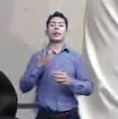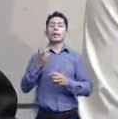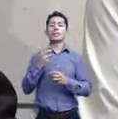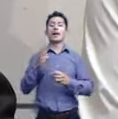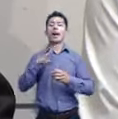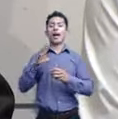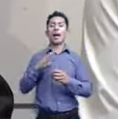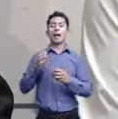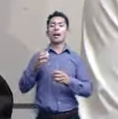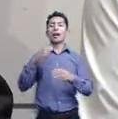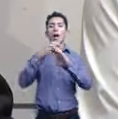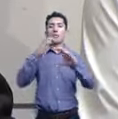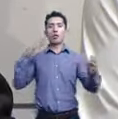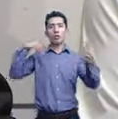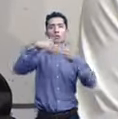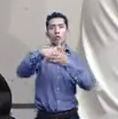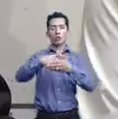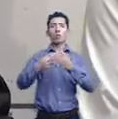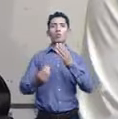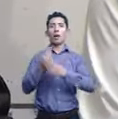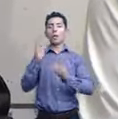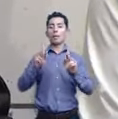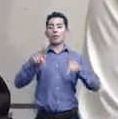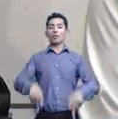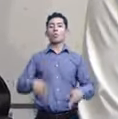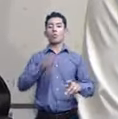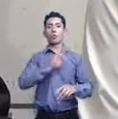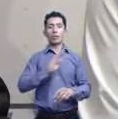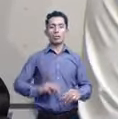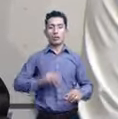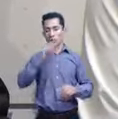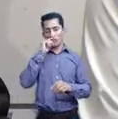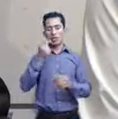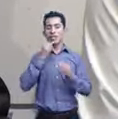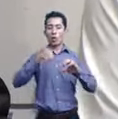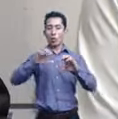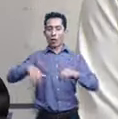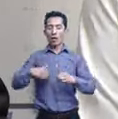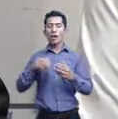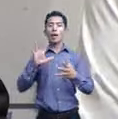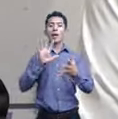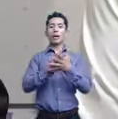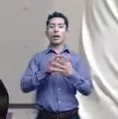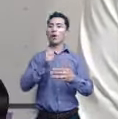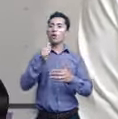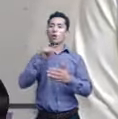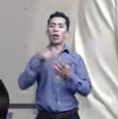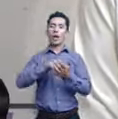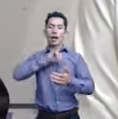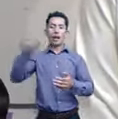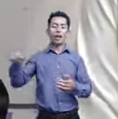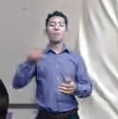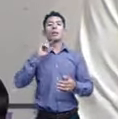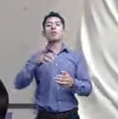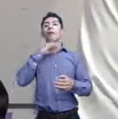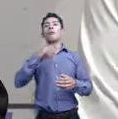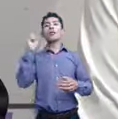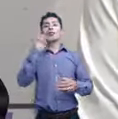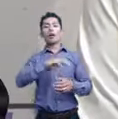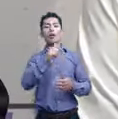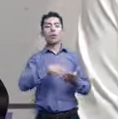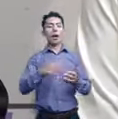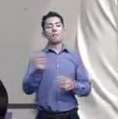Gestionaremos la terminal de autobuses, el panteón municipal, guarderías, cerezo alejado de la población, relleno